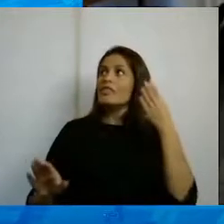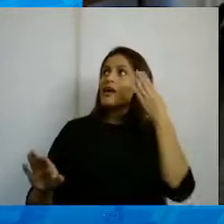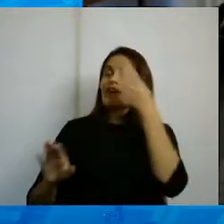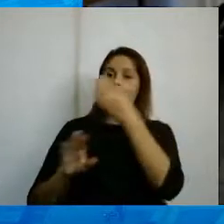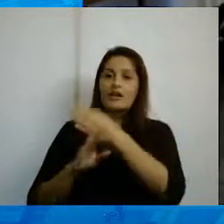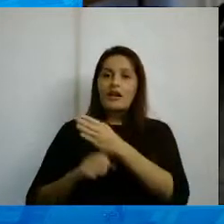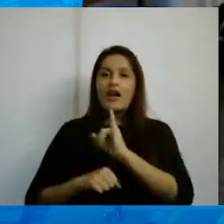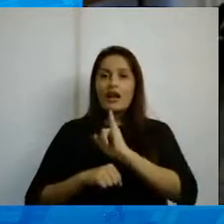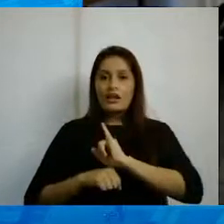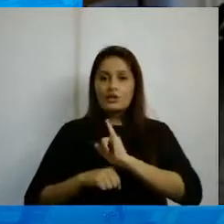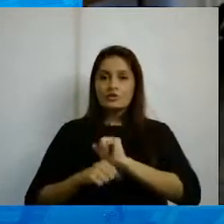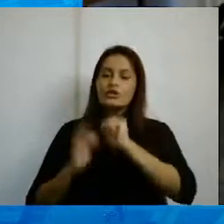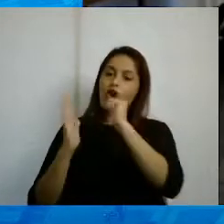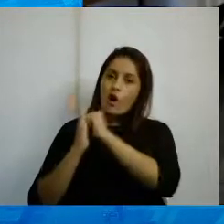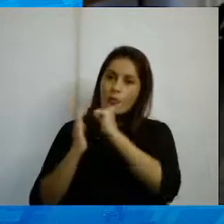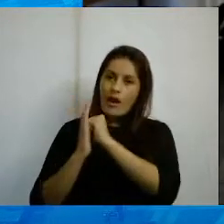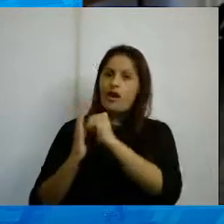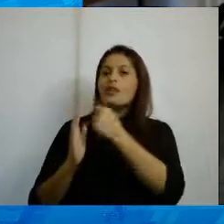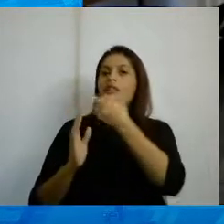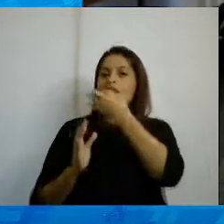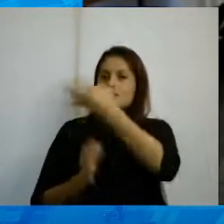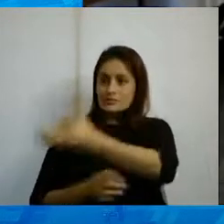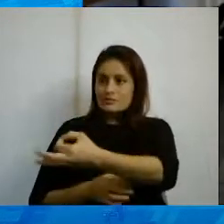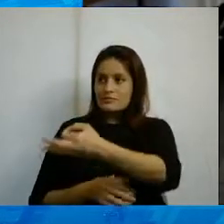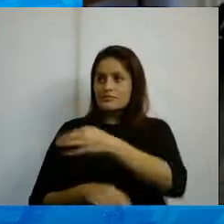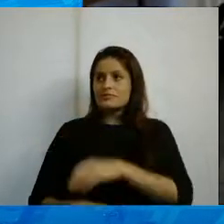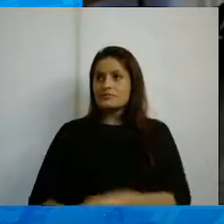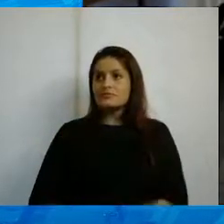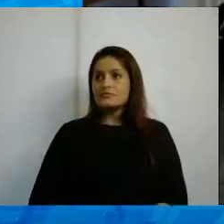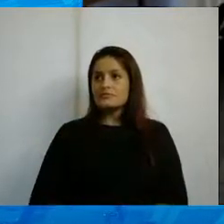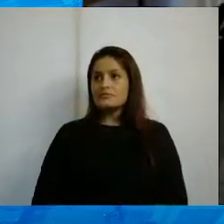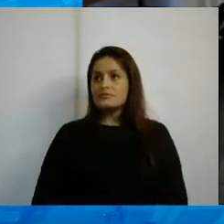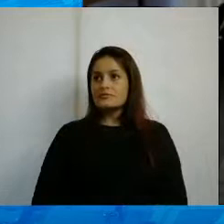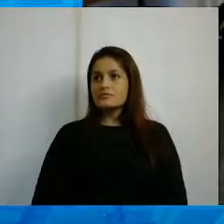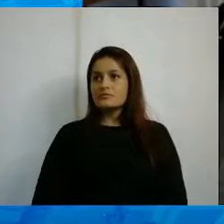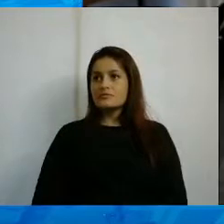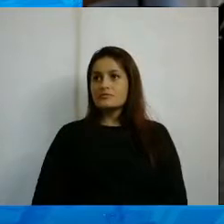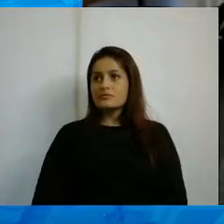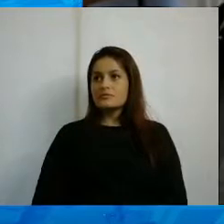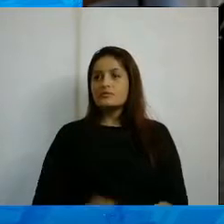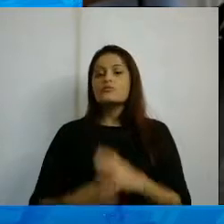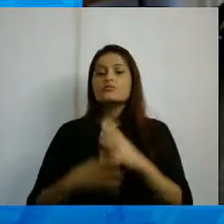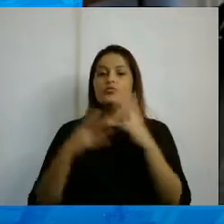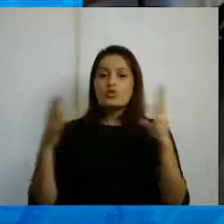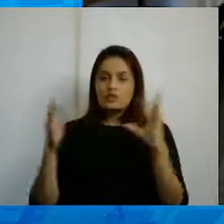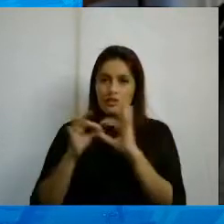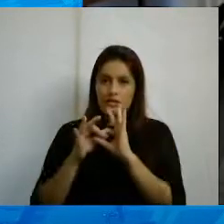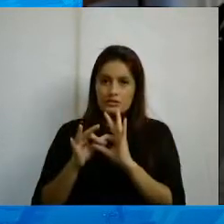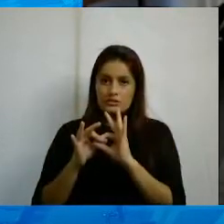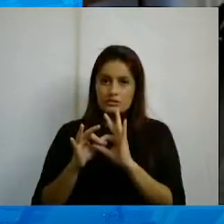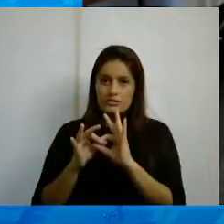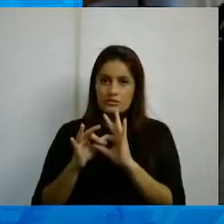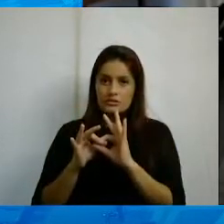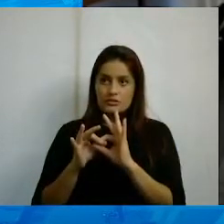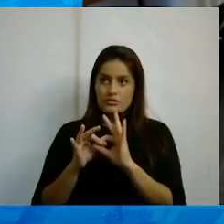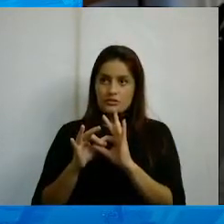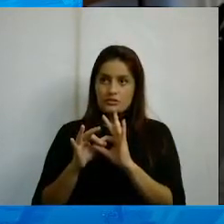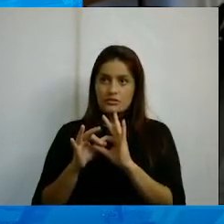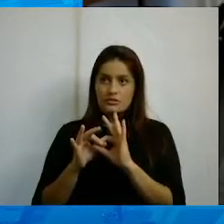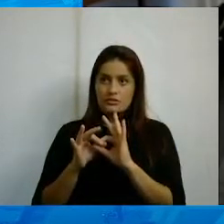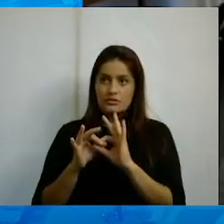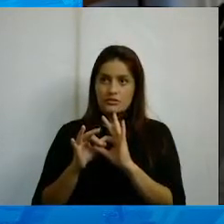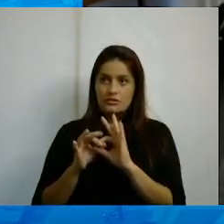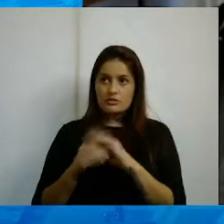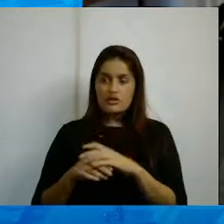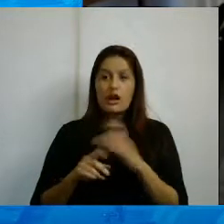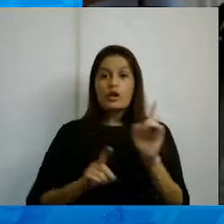salud, golpear la puerta y hacer eso que usted dice. Es la oportunidad. Eso. Muchas gracias. Quiero dar la palabra a otro concejal, si es que hay